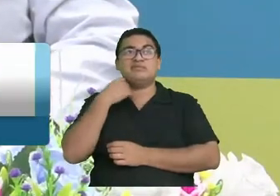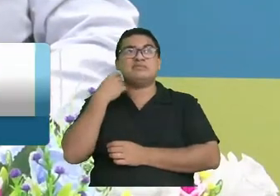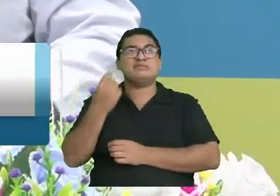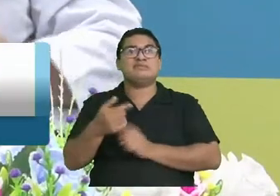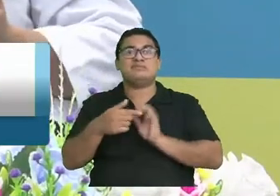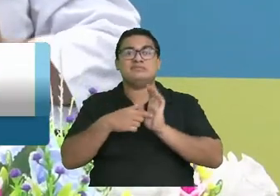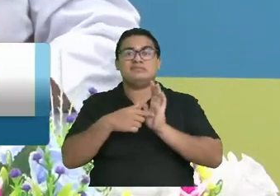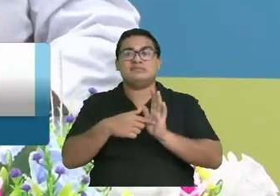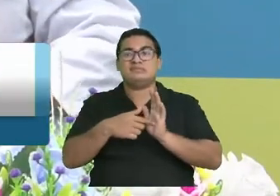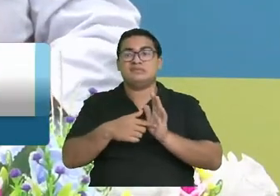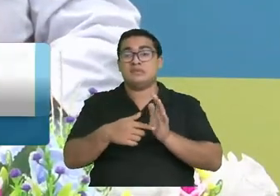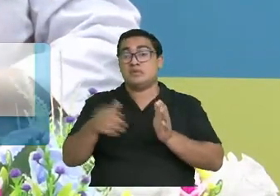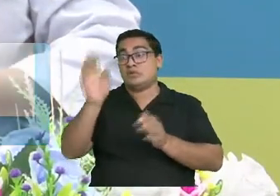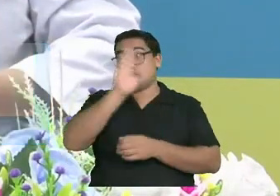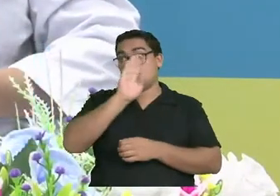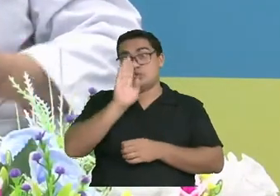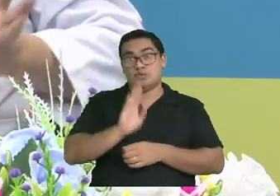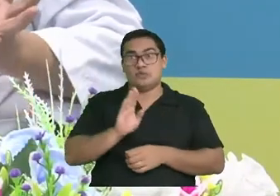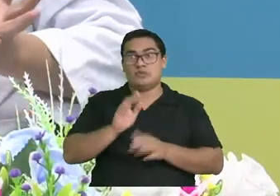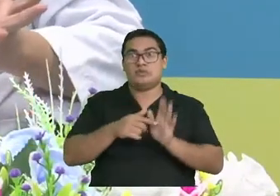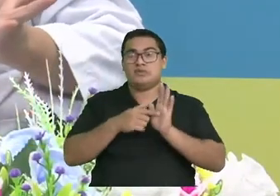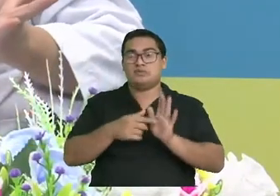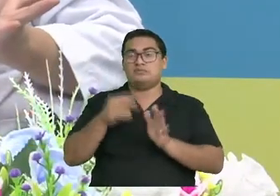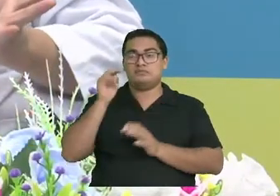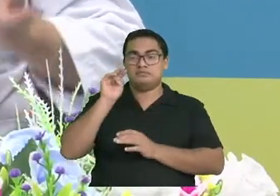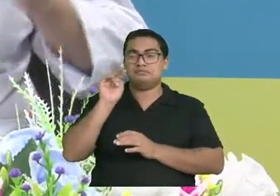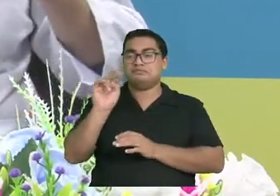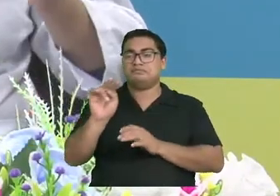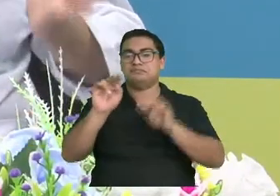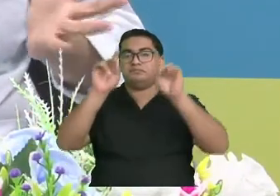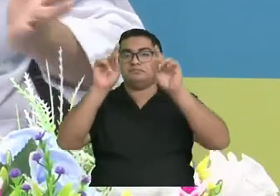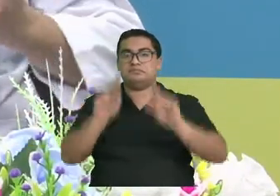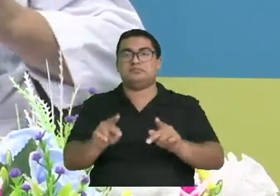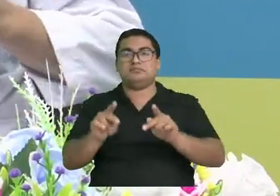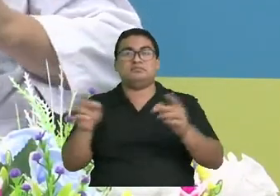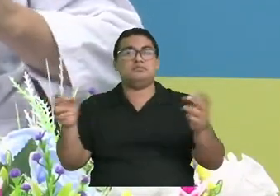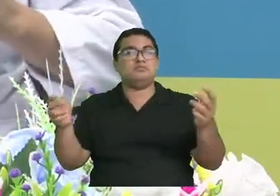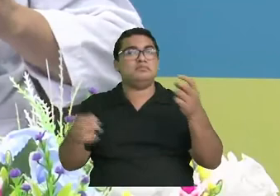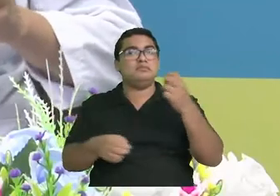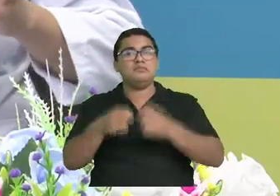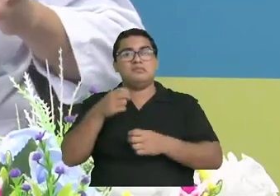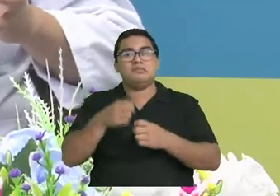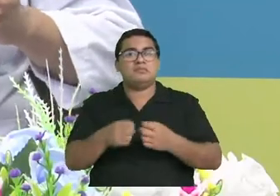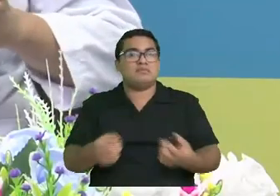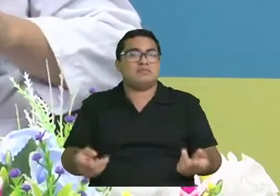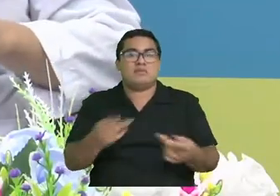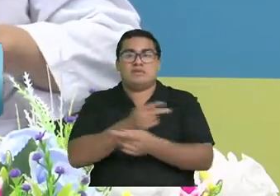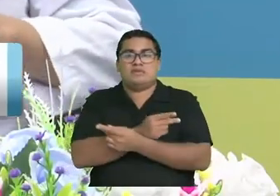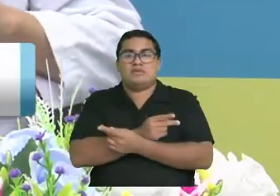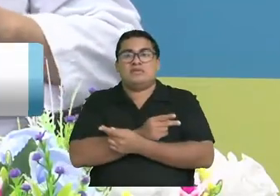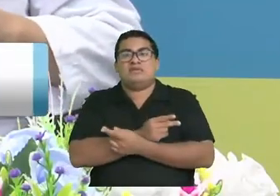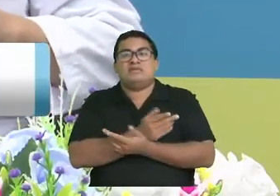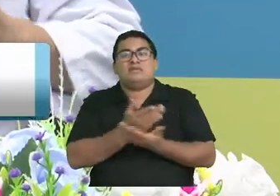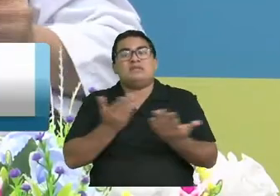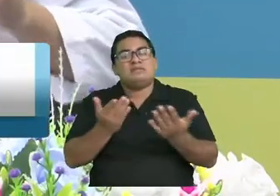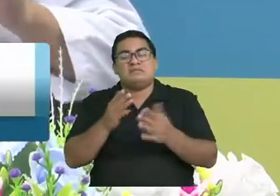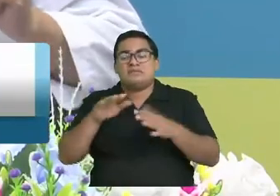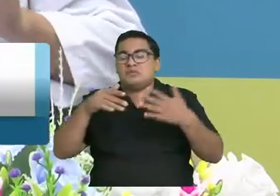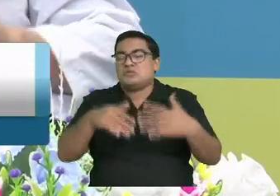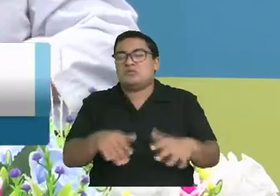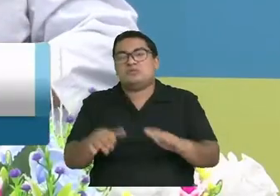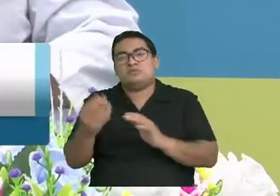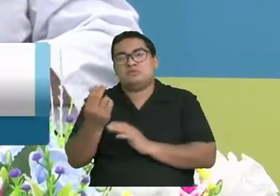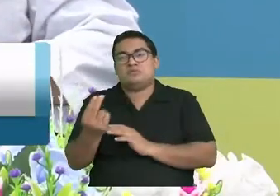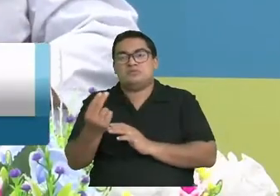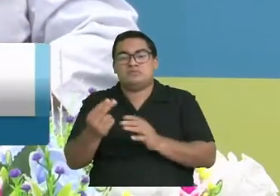realmente, pues nunca he tenido la oportunidad de ver a un paciente con afectación ya a ese nivel. Lo más usual